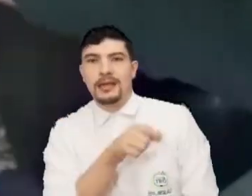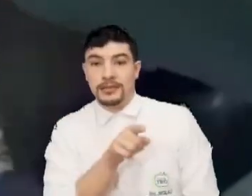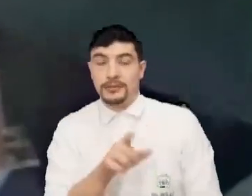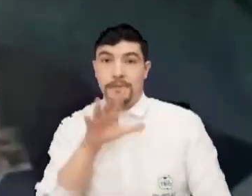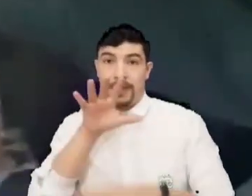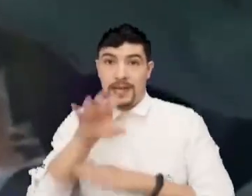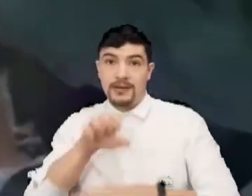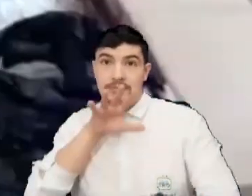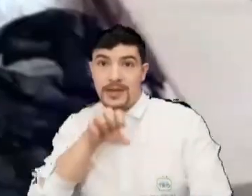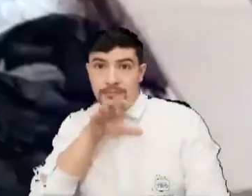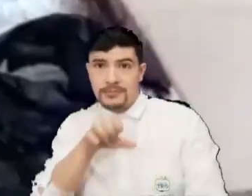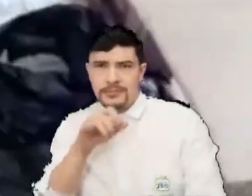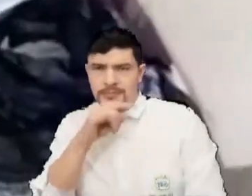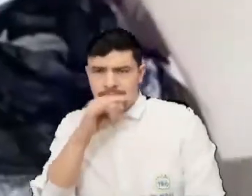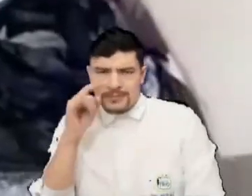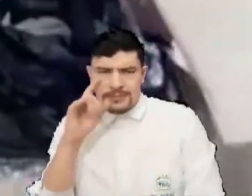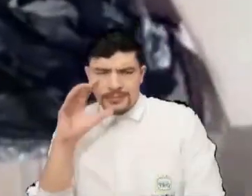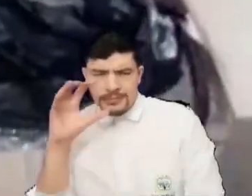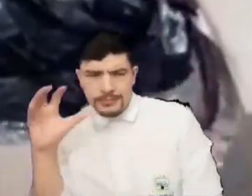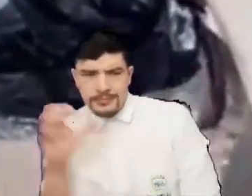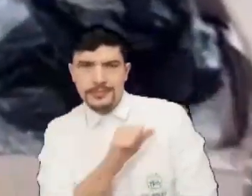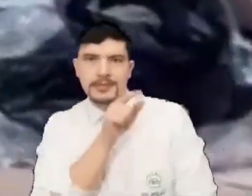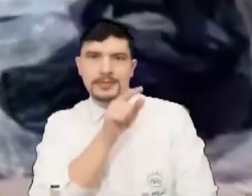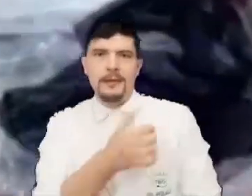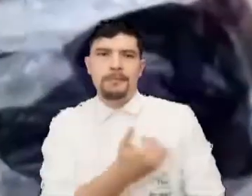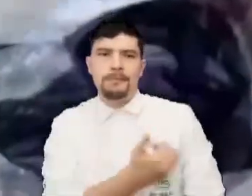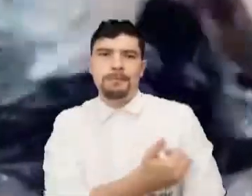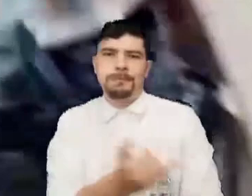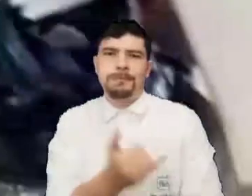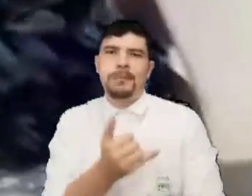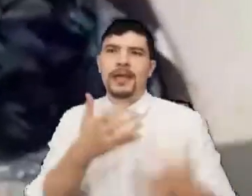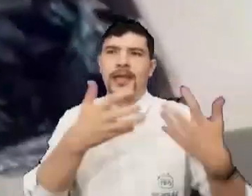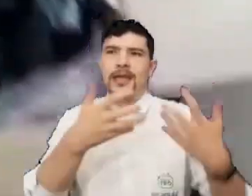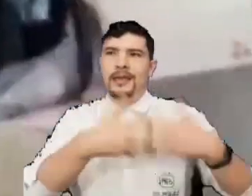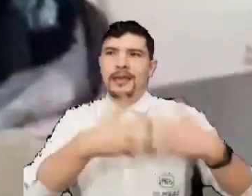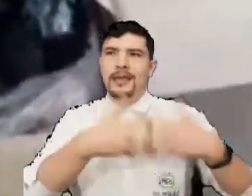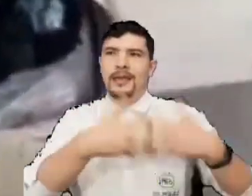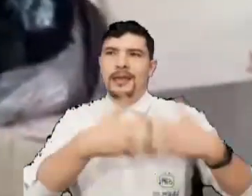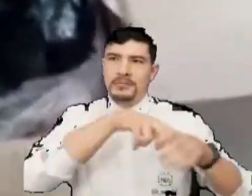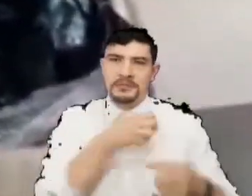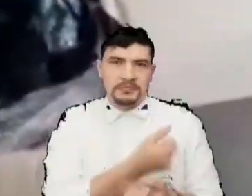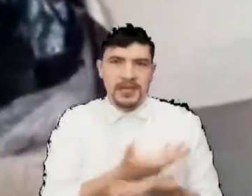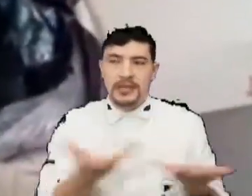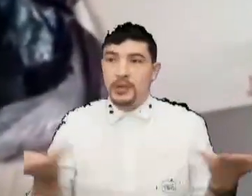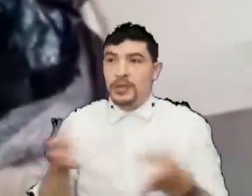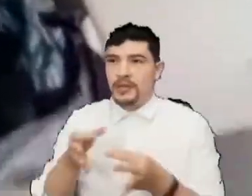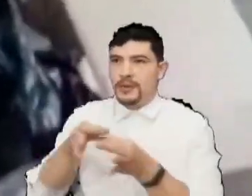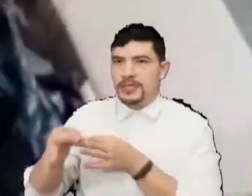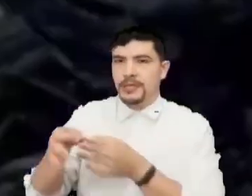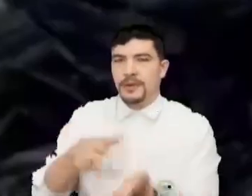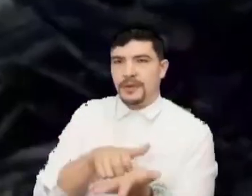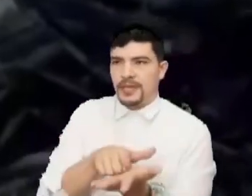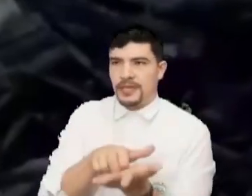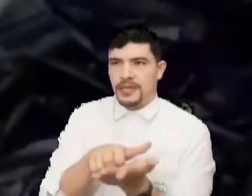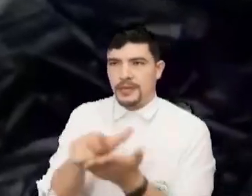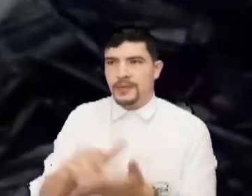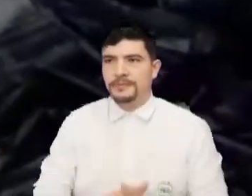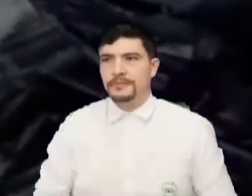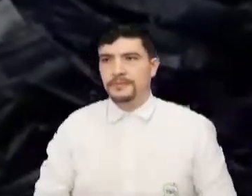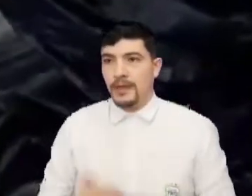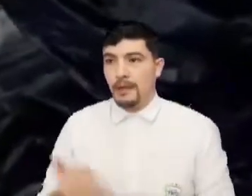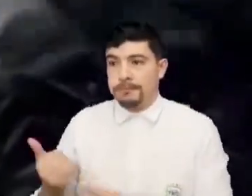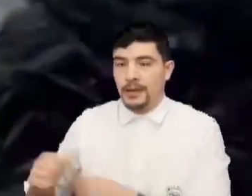encontraban en una bodega en una empresa de encomiendas en el municipio de girón con el apoyo de los caninos terry y jogging